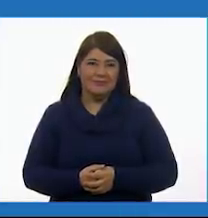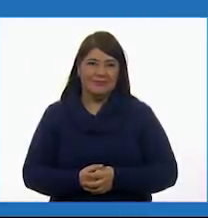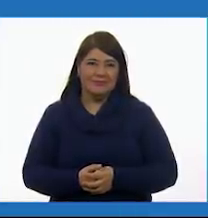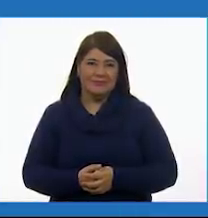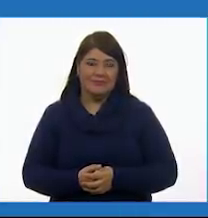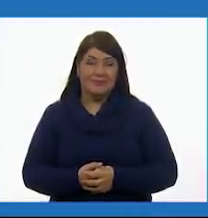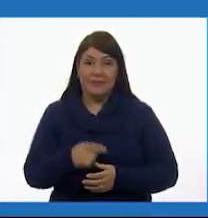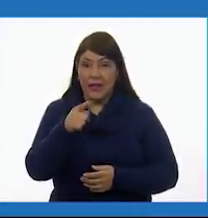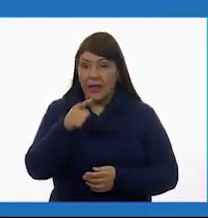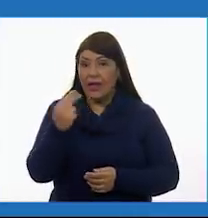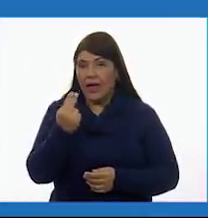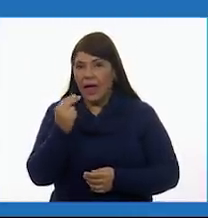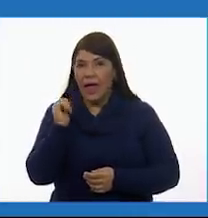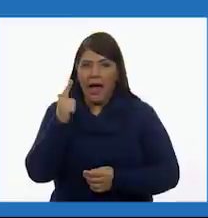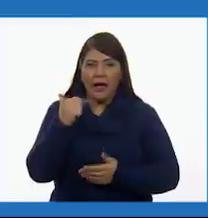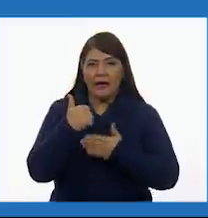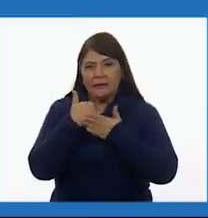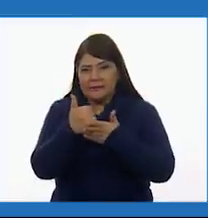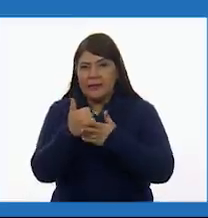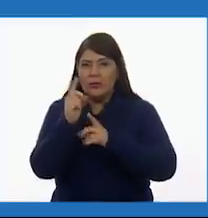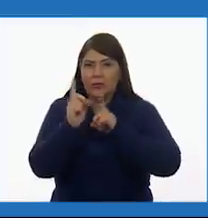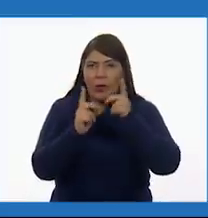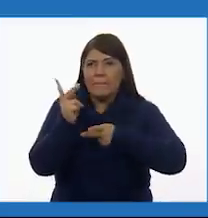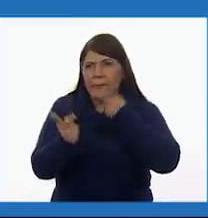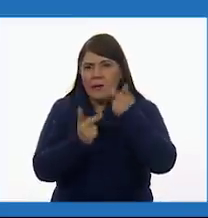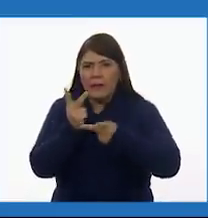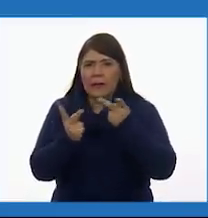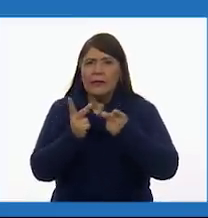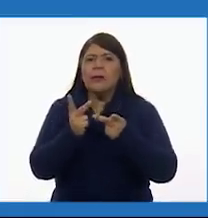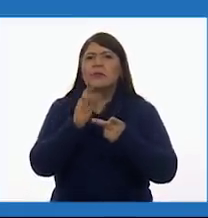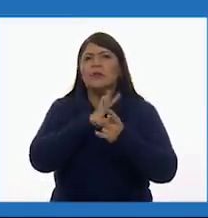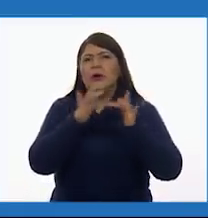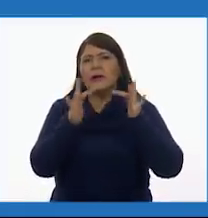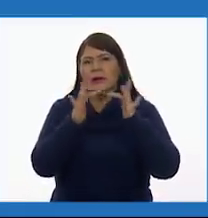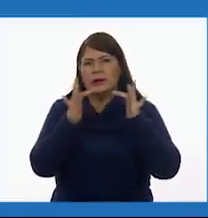Si necesitas ayuda para resolver tus dudas, contáctanos.